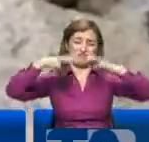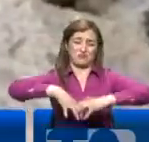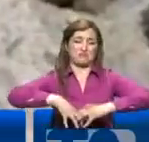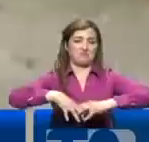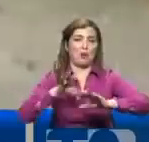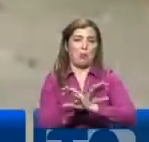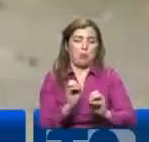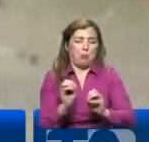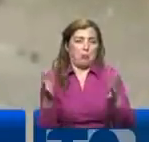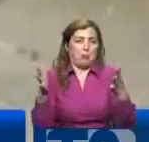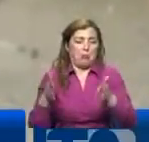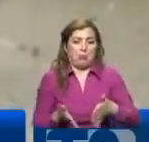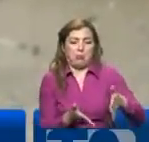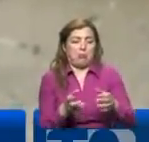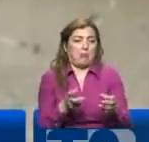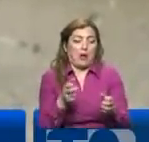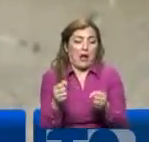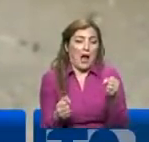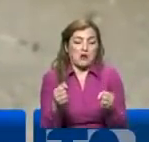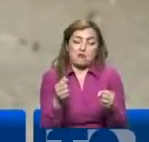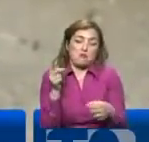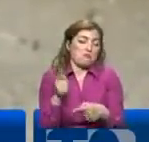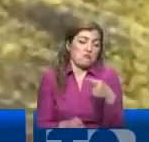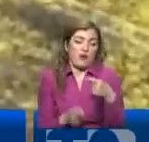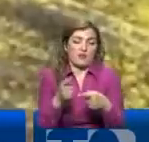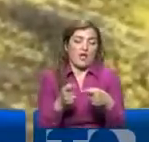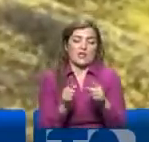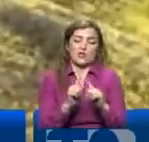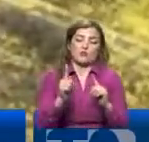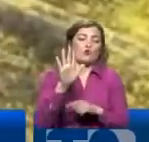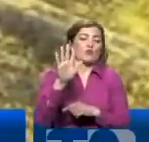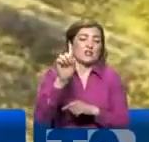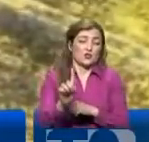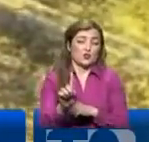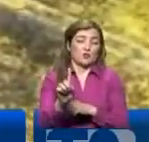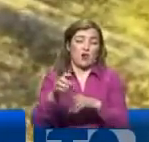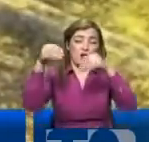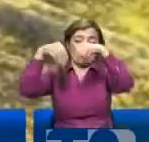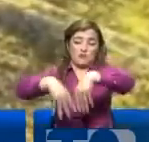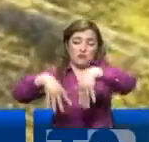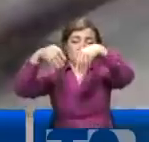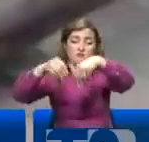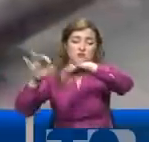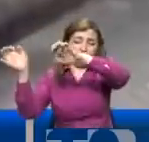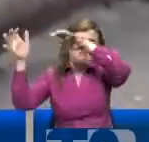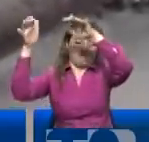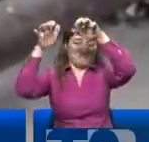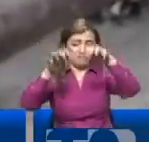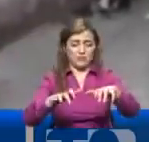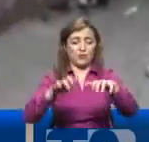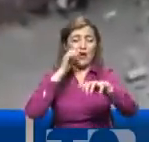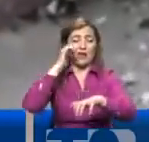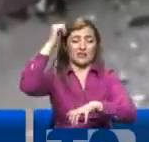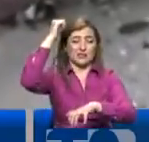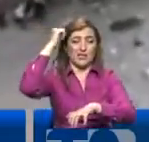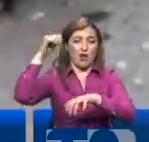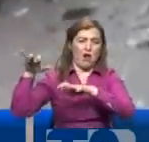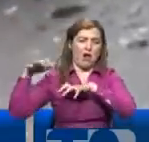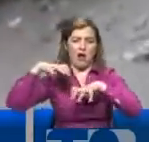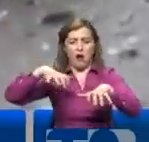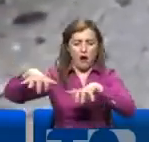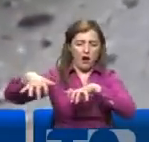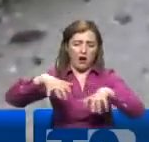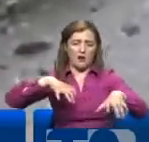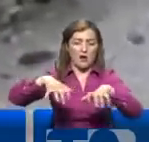completo a la altura del kilómetro 51 de la carretera debido a la intensidad de las lluvias que produjeron ayer un aluvión